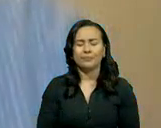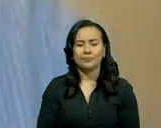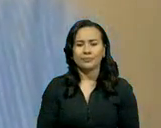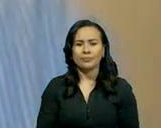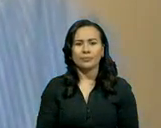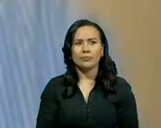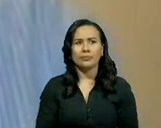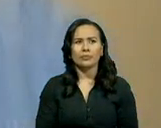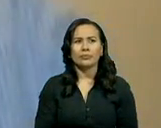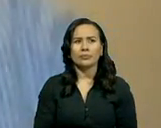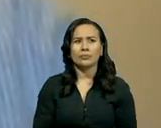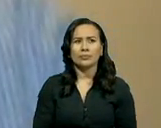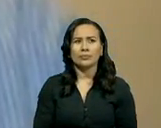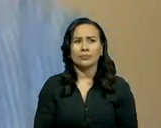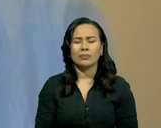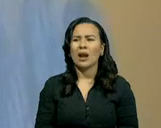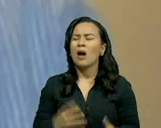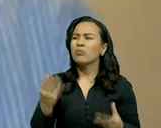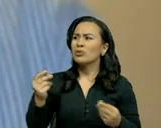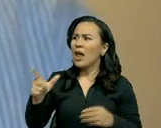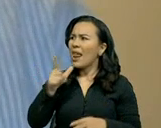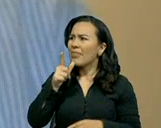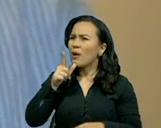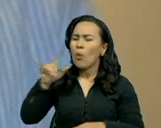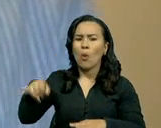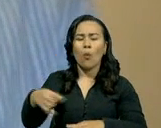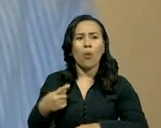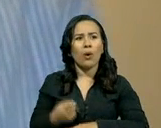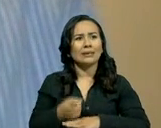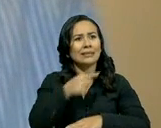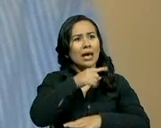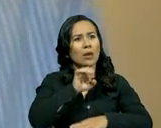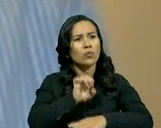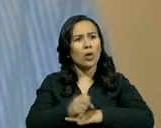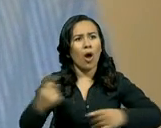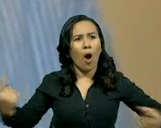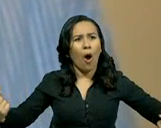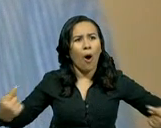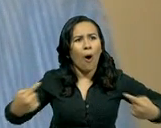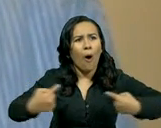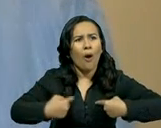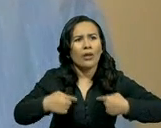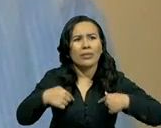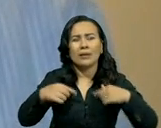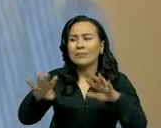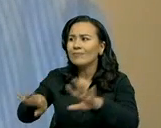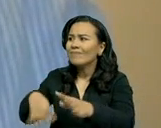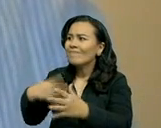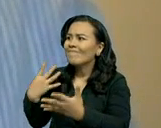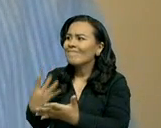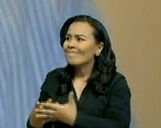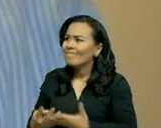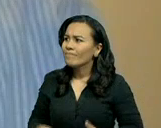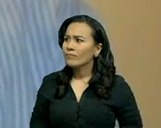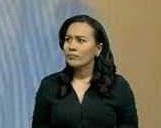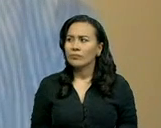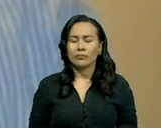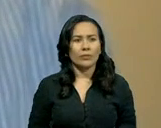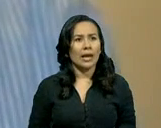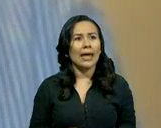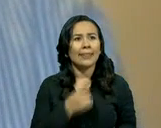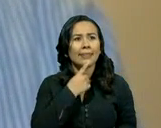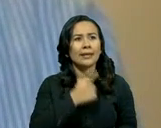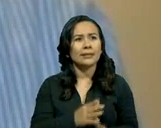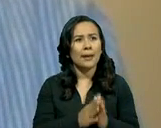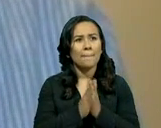Hace pocas horas un juez penal de La Tacunga en Ecuador ha dictado prisión preventiva en mi contra. Incluso dice que